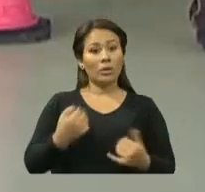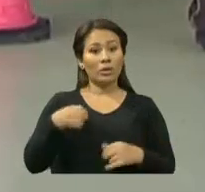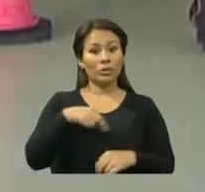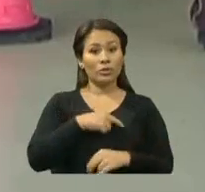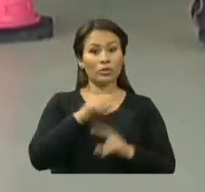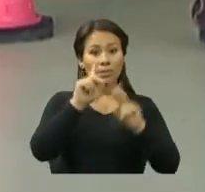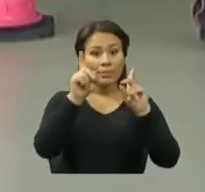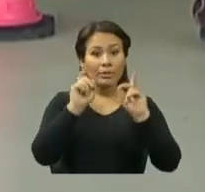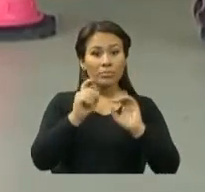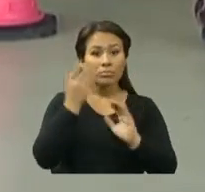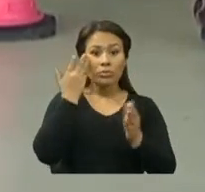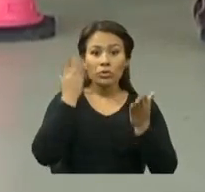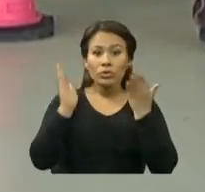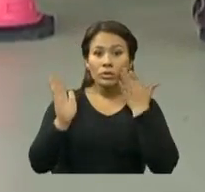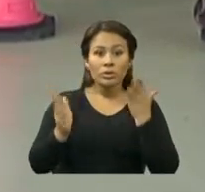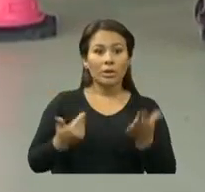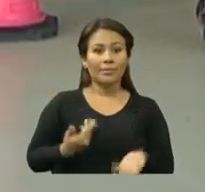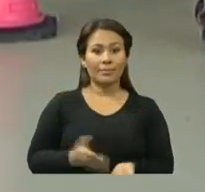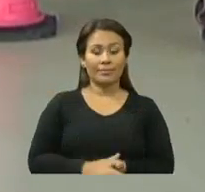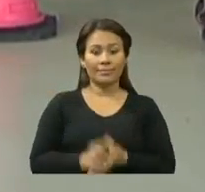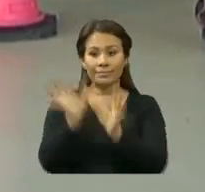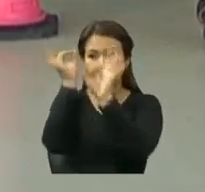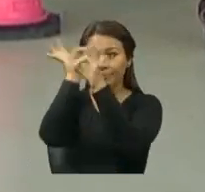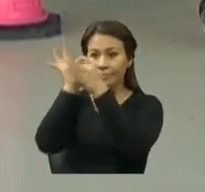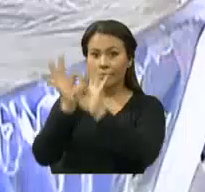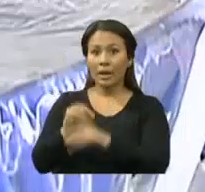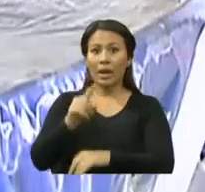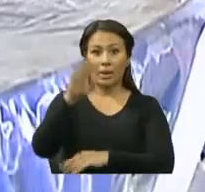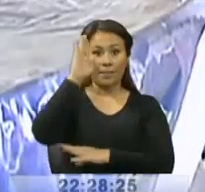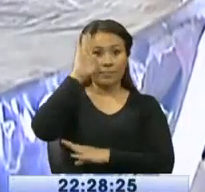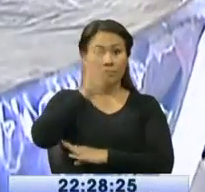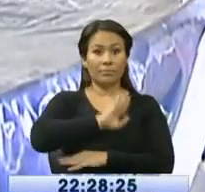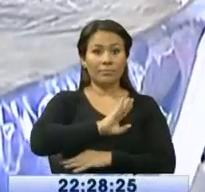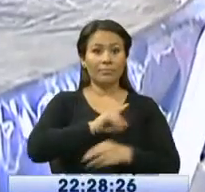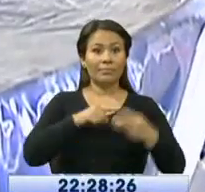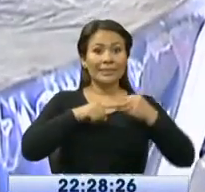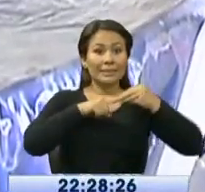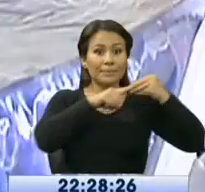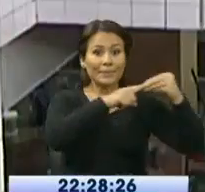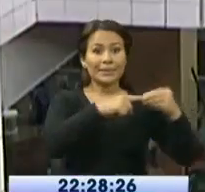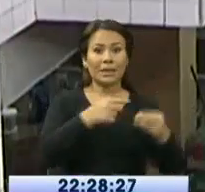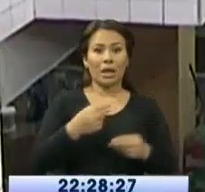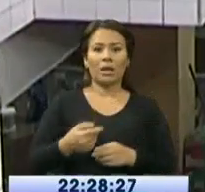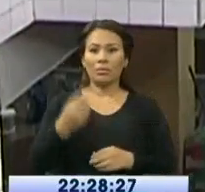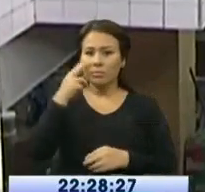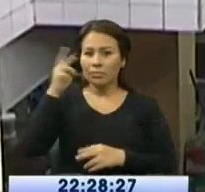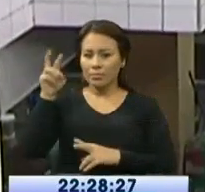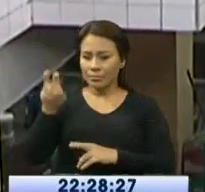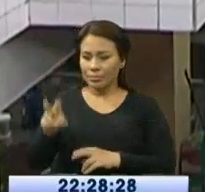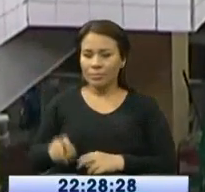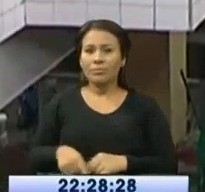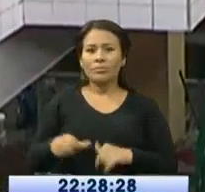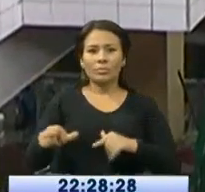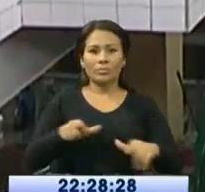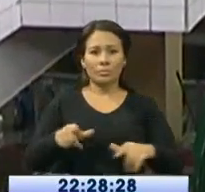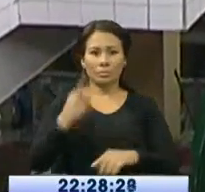darán qué es lo que ha pasado realmente. Personal de criminalística realizó el levantamiento del cadáver. Informó Roselena Vázquez.